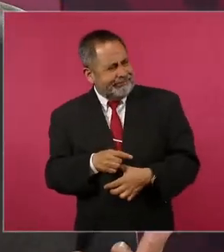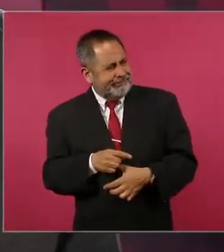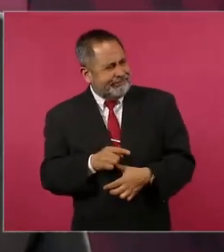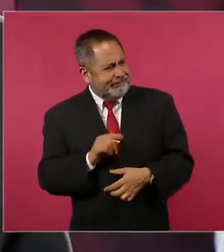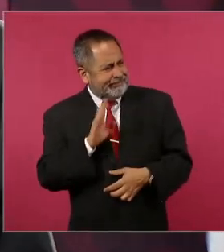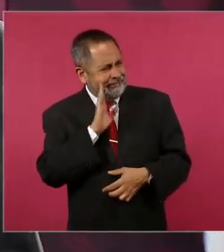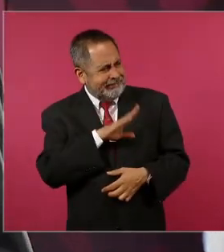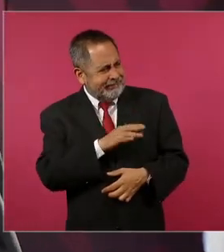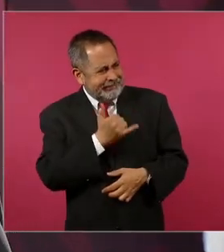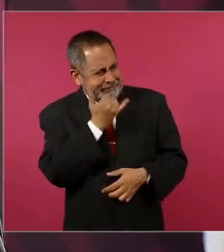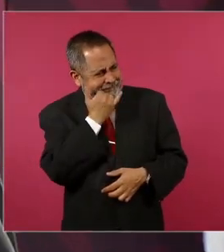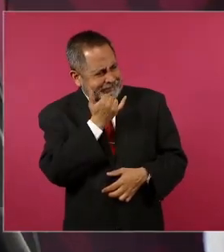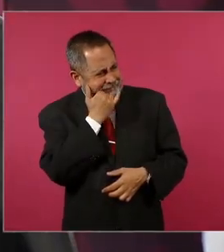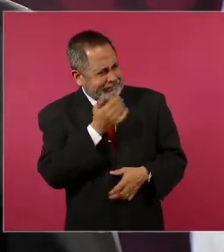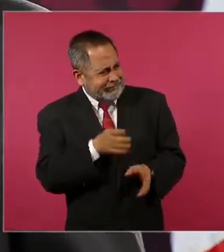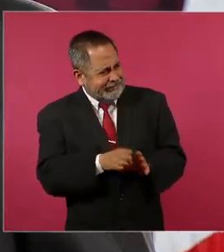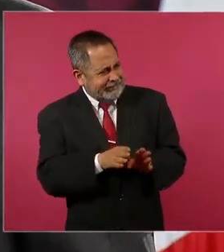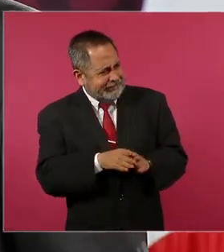exponen